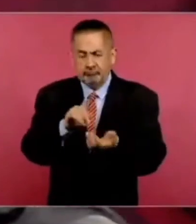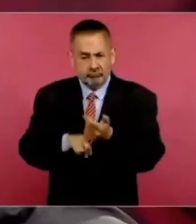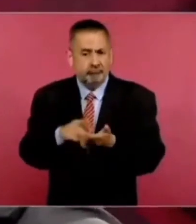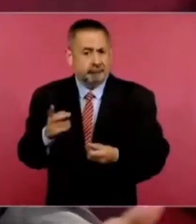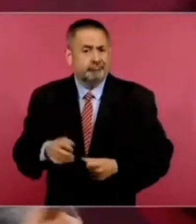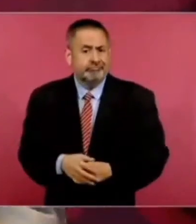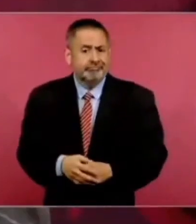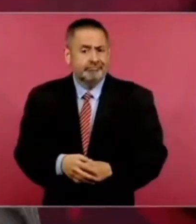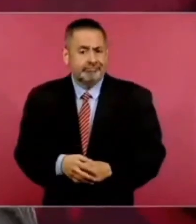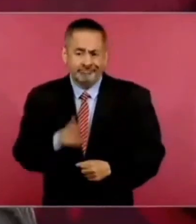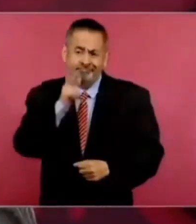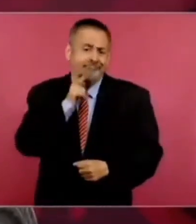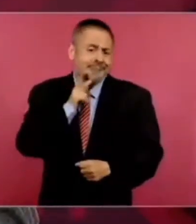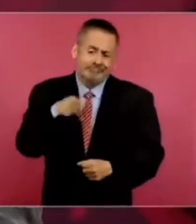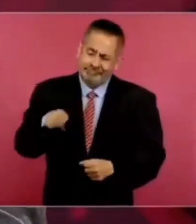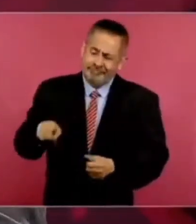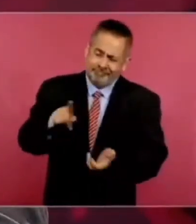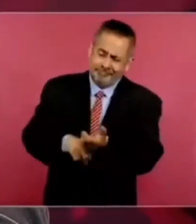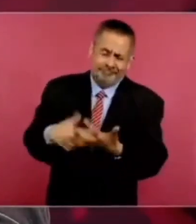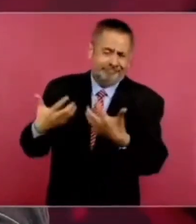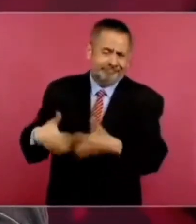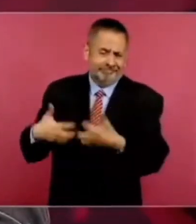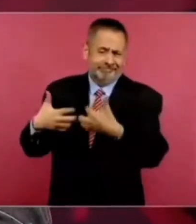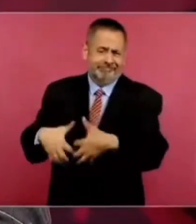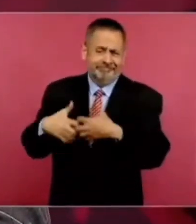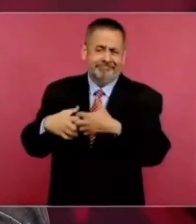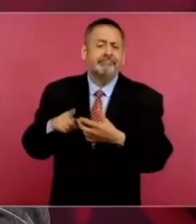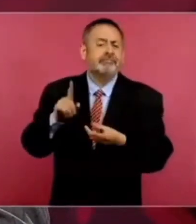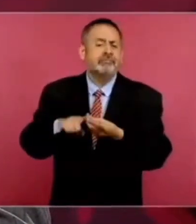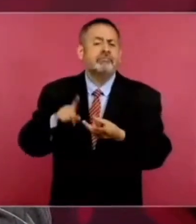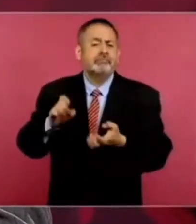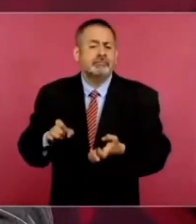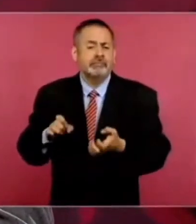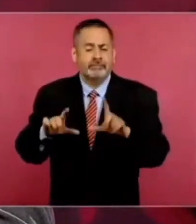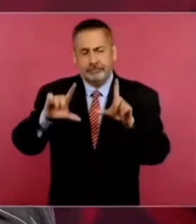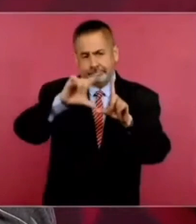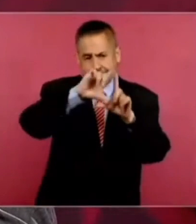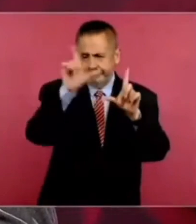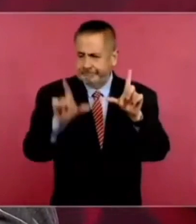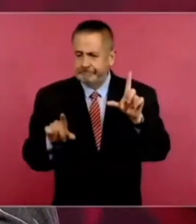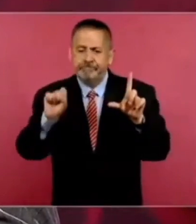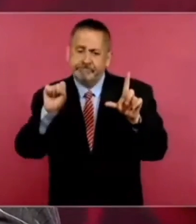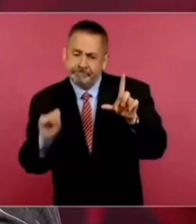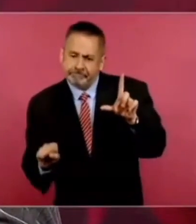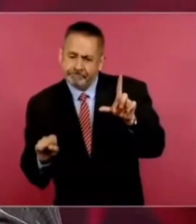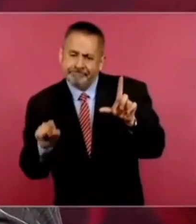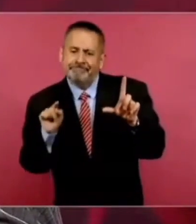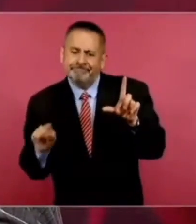petróleo que se produjo en México